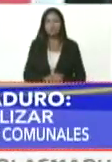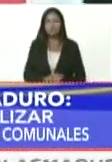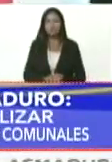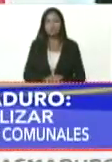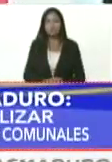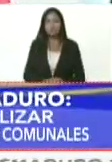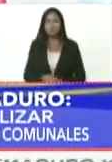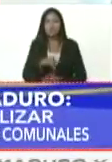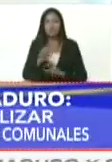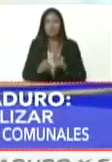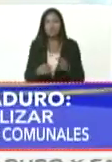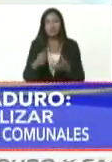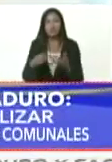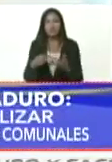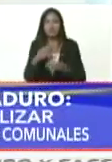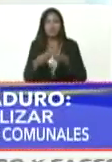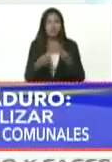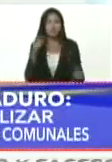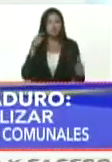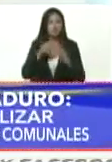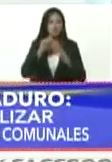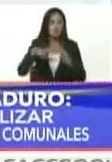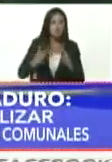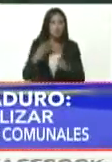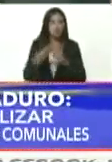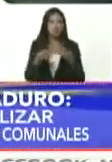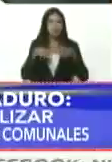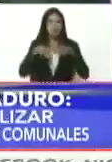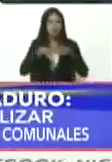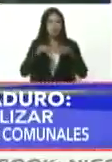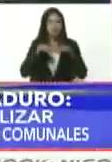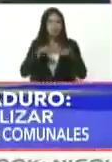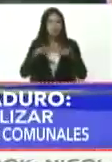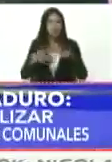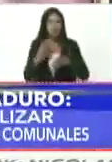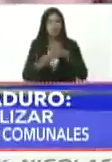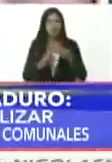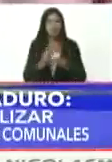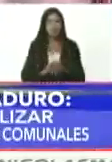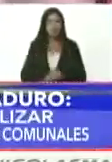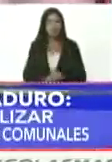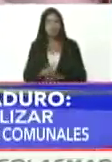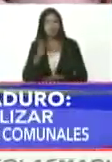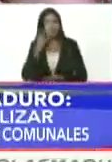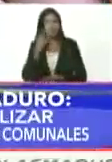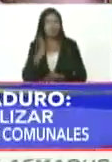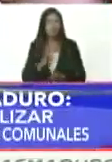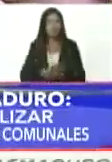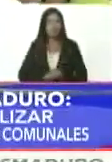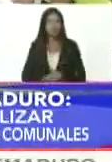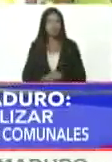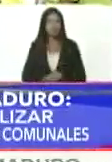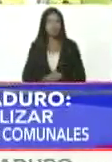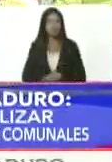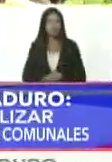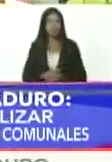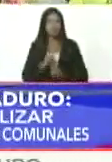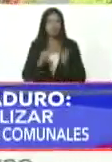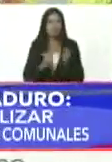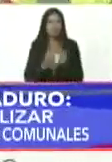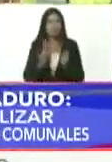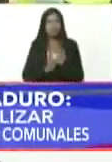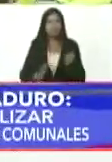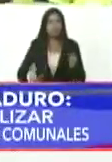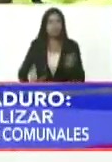comprar materia prima que necesitan ustedes para las textileras. Por ejemplo, vicepresidenta